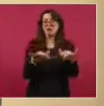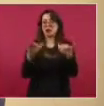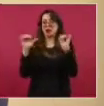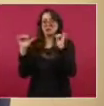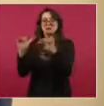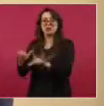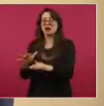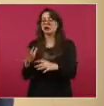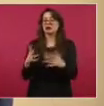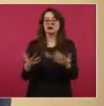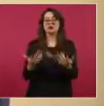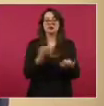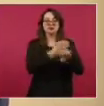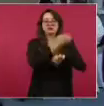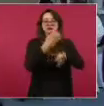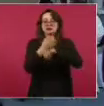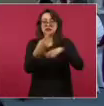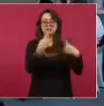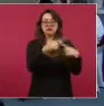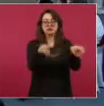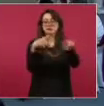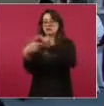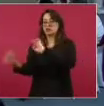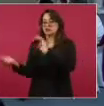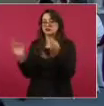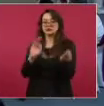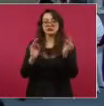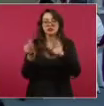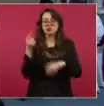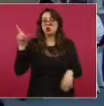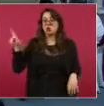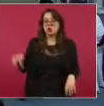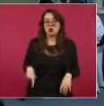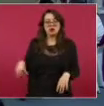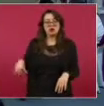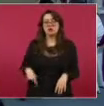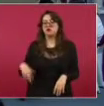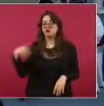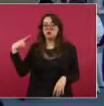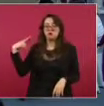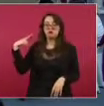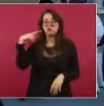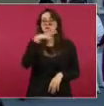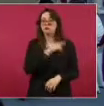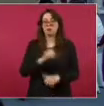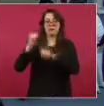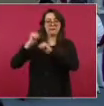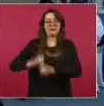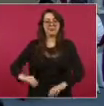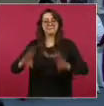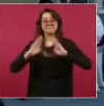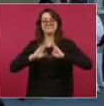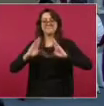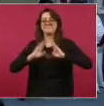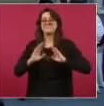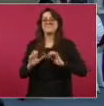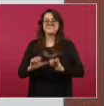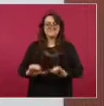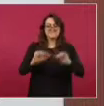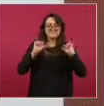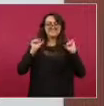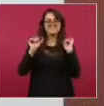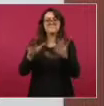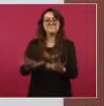corredor textilero. El gobierno lanza una represión brutal por parte del ejército, que es